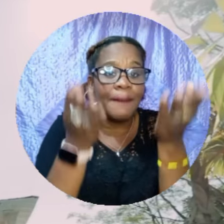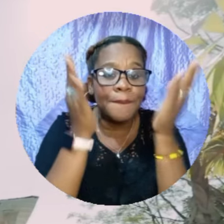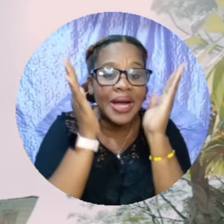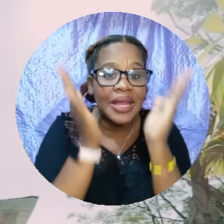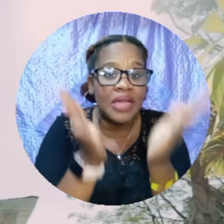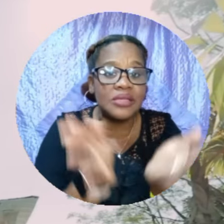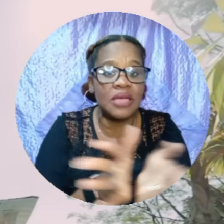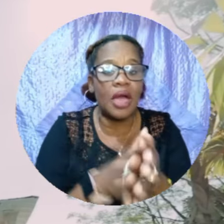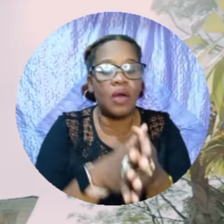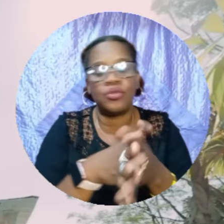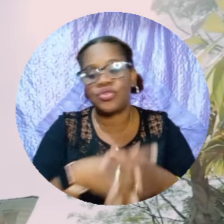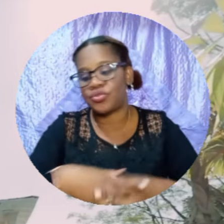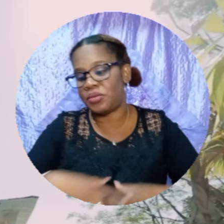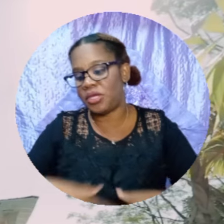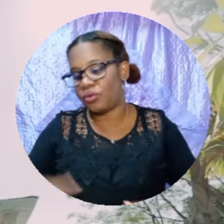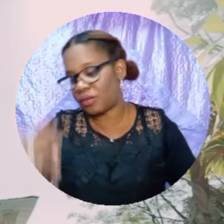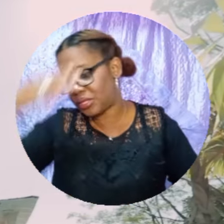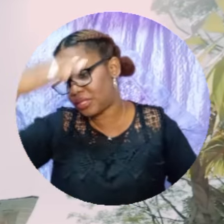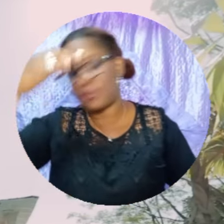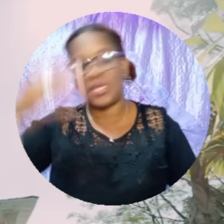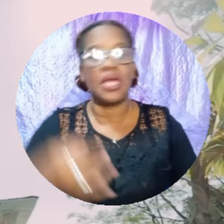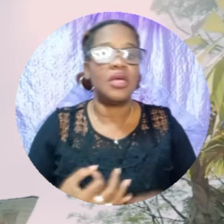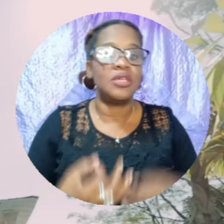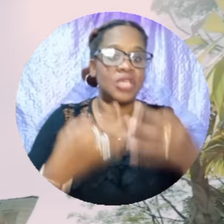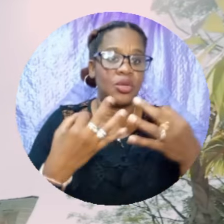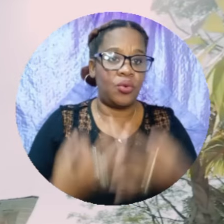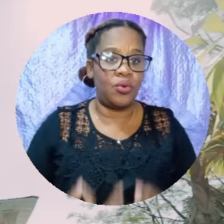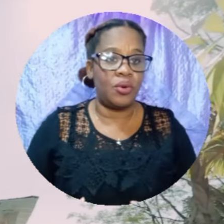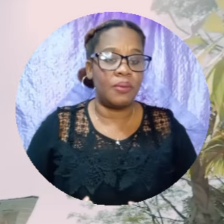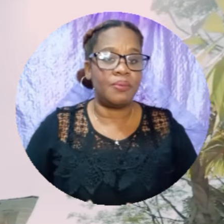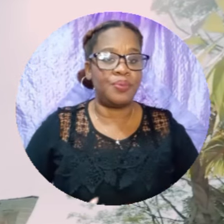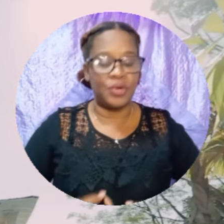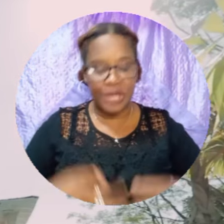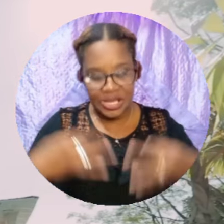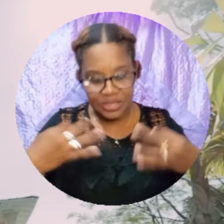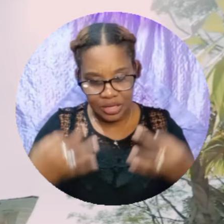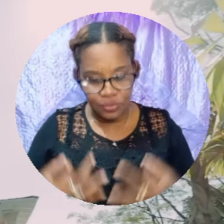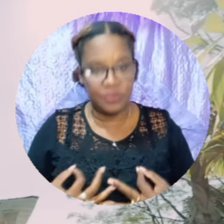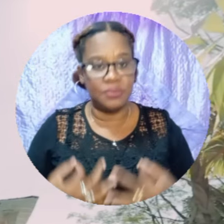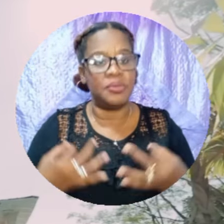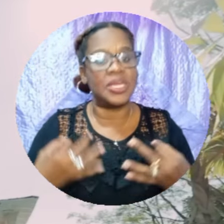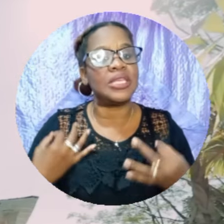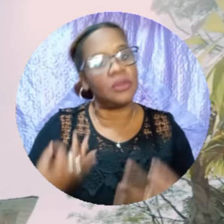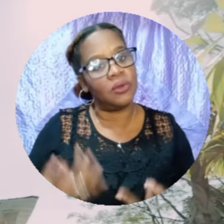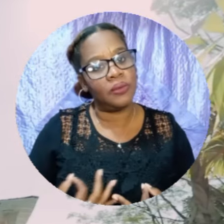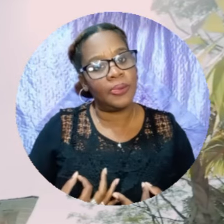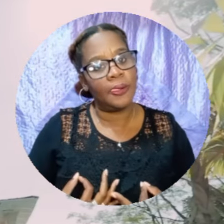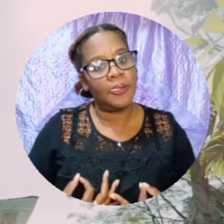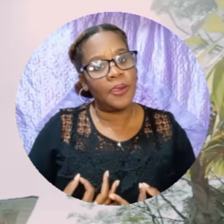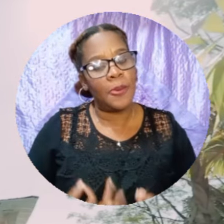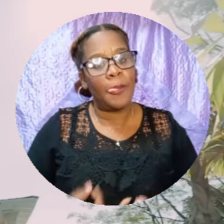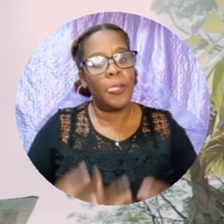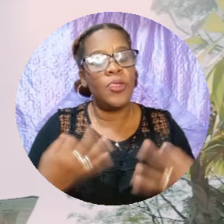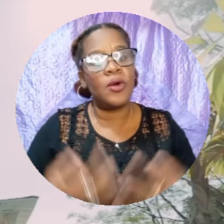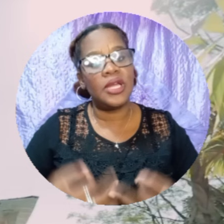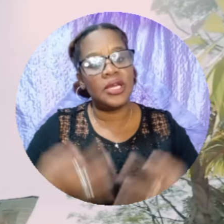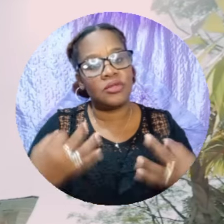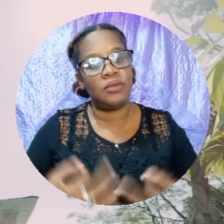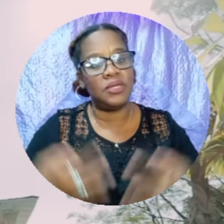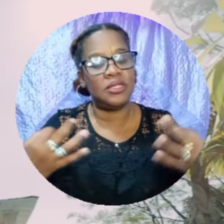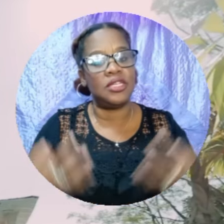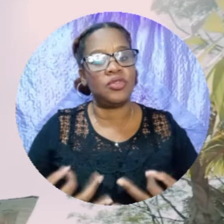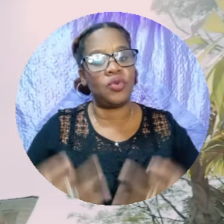tan paradisíaco, Dios mío, qué belleza. Mire, se lo juro por la salud que tengo. No